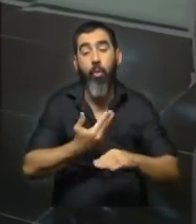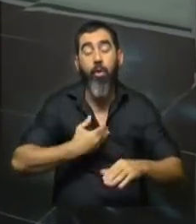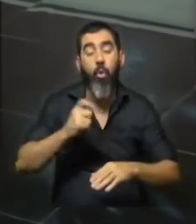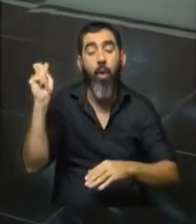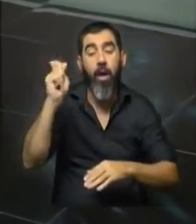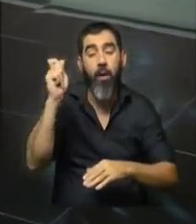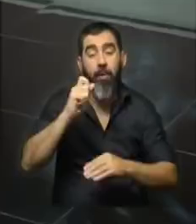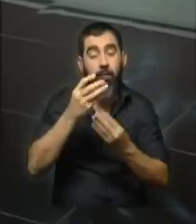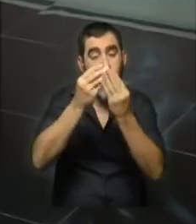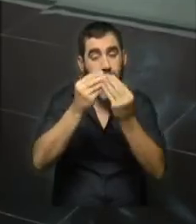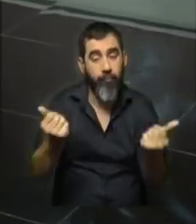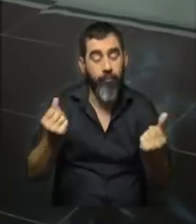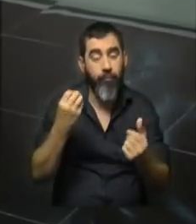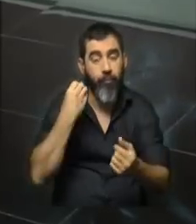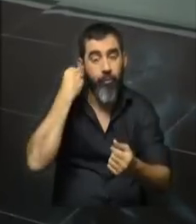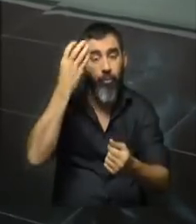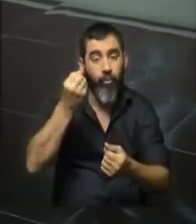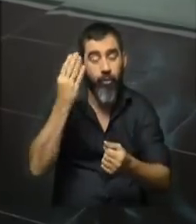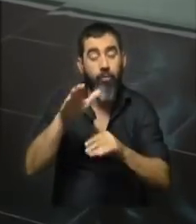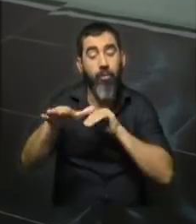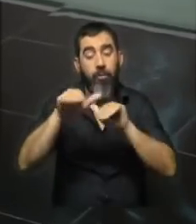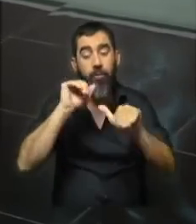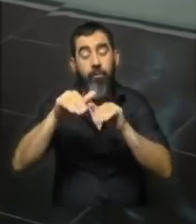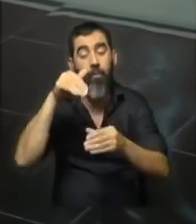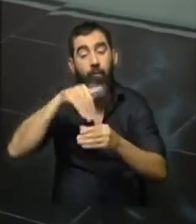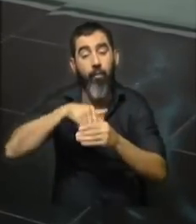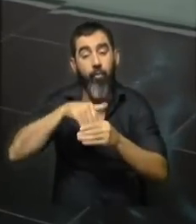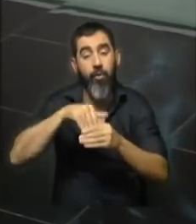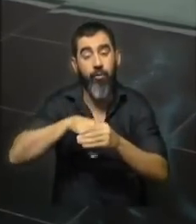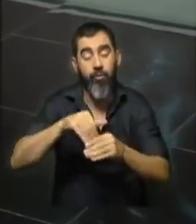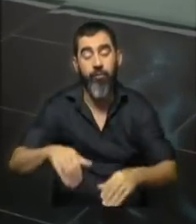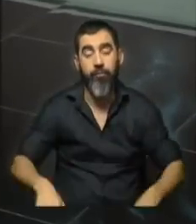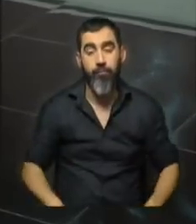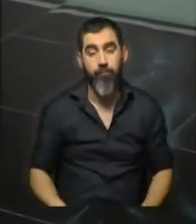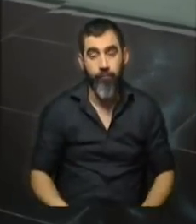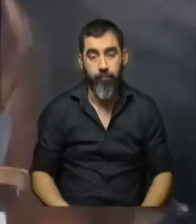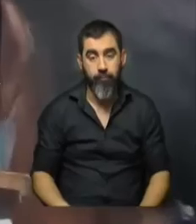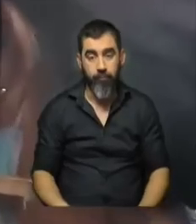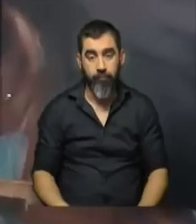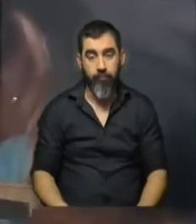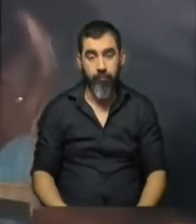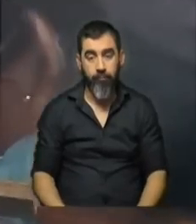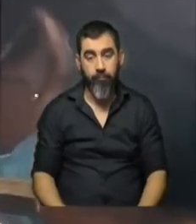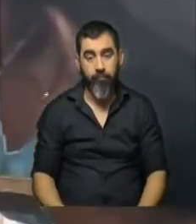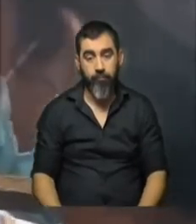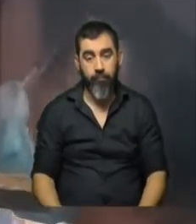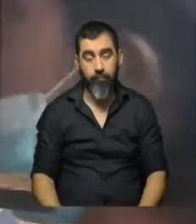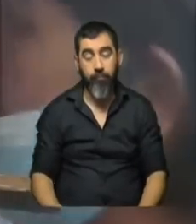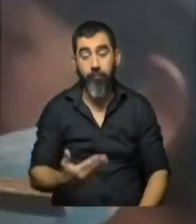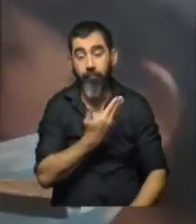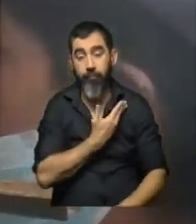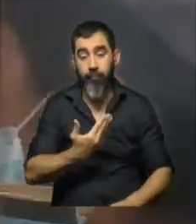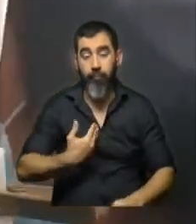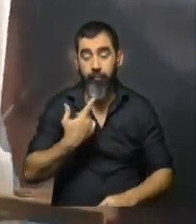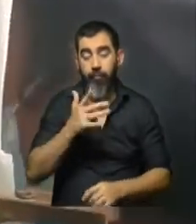emergencia con la disolución del Congreso y el llamado a nuevas elecciones legislativas. La movida de Castillo fue